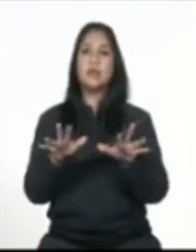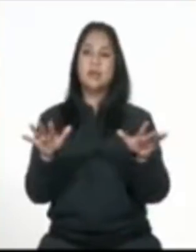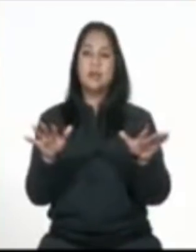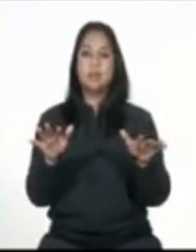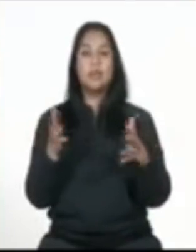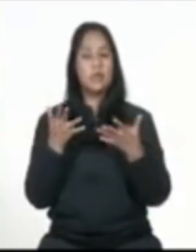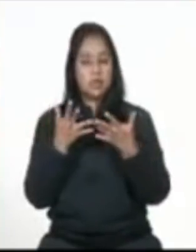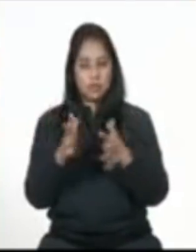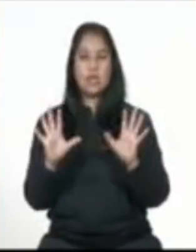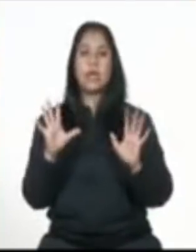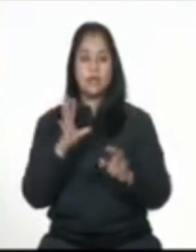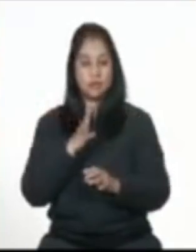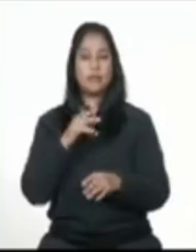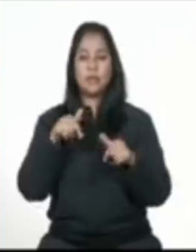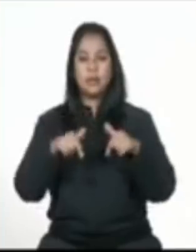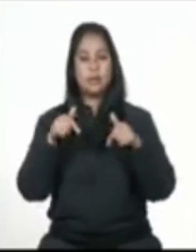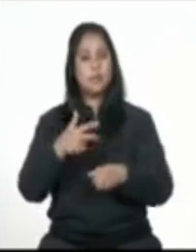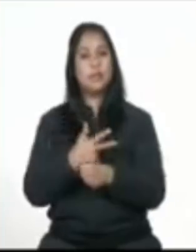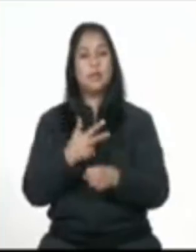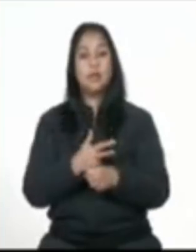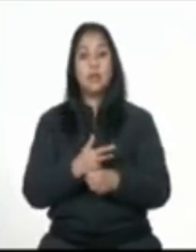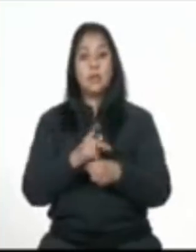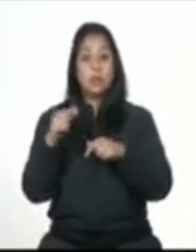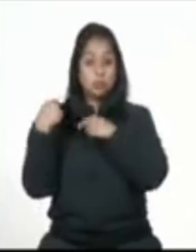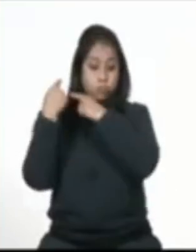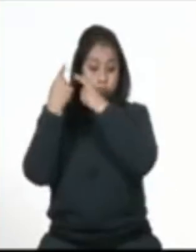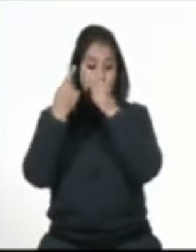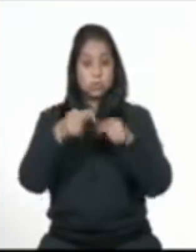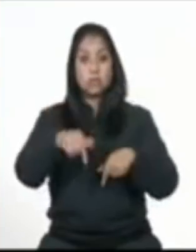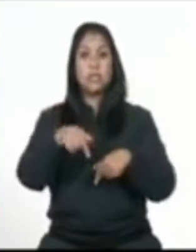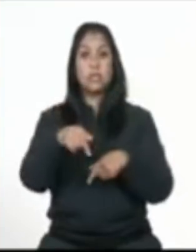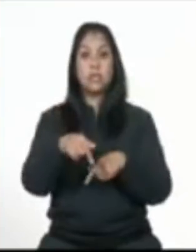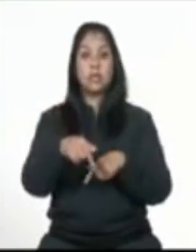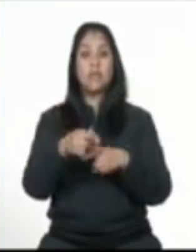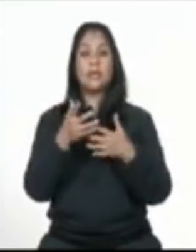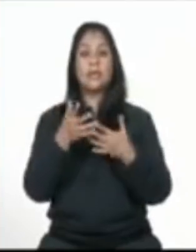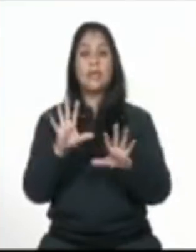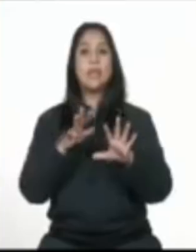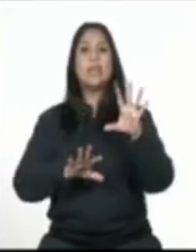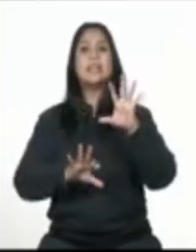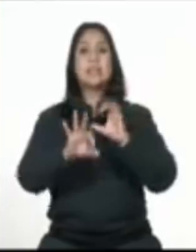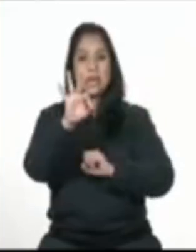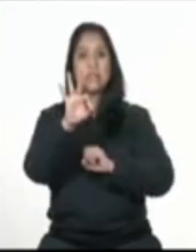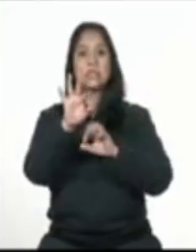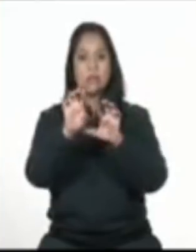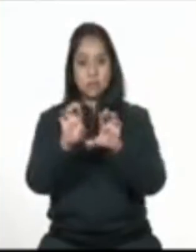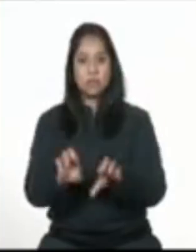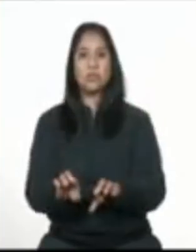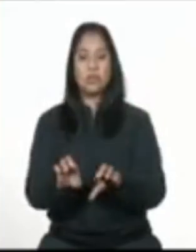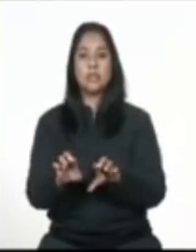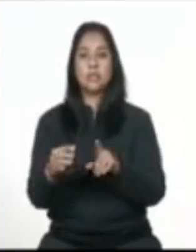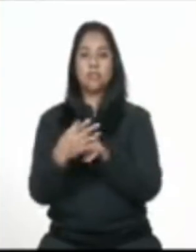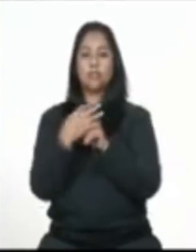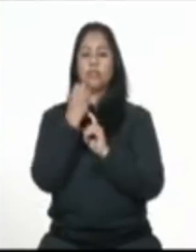ya nos alcanzó y que al día de hoy ha ocasionado ya que 13 personas hayan sido